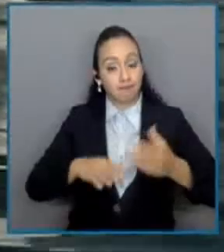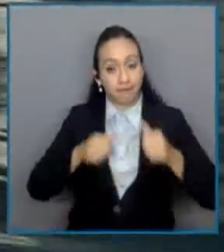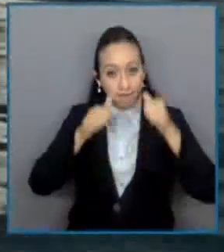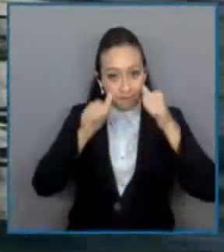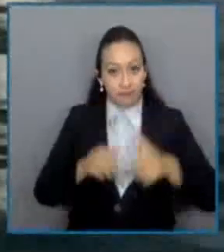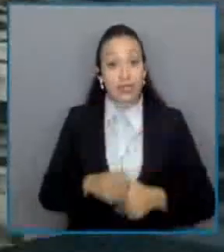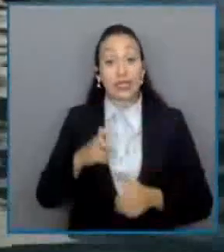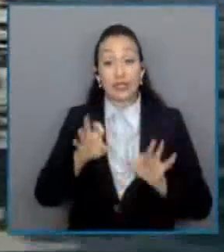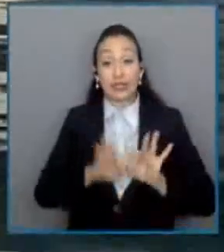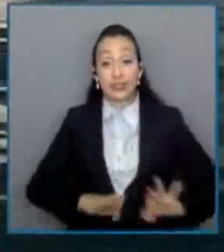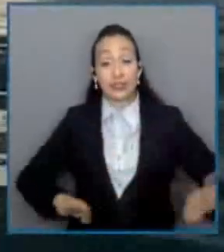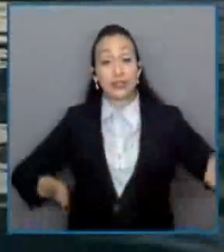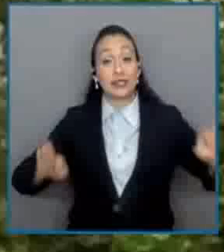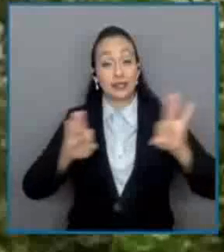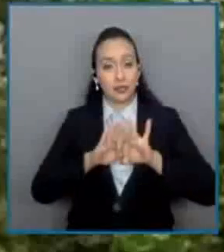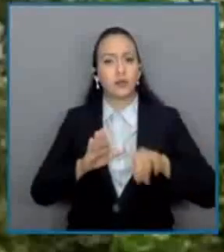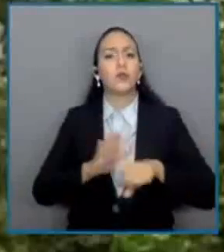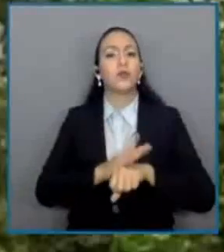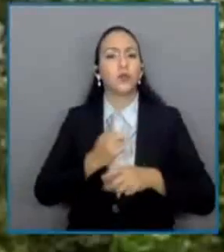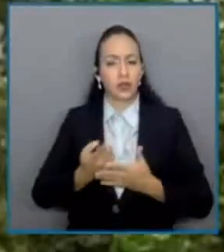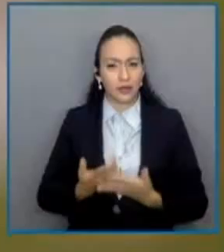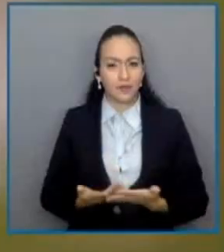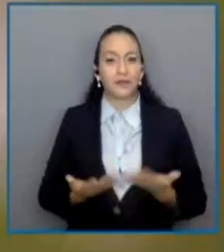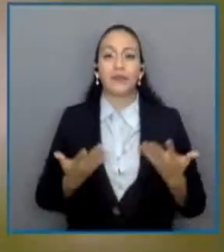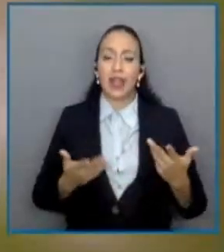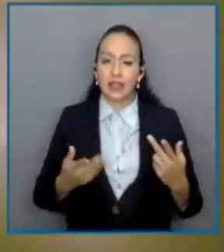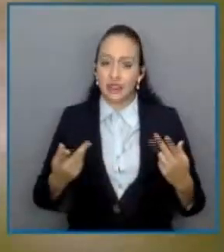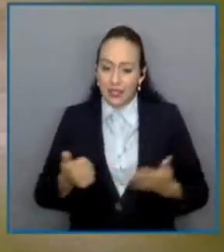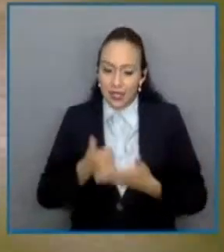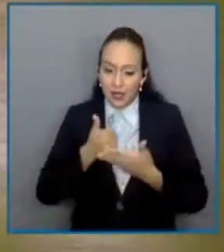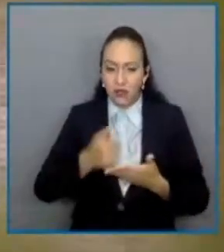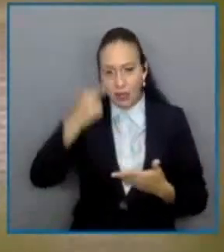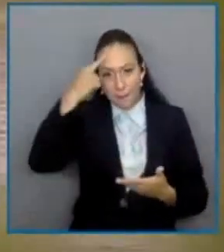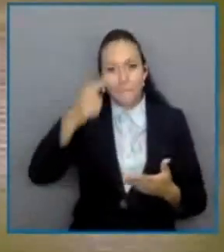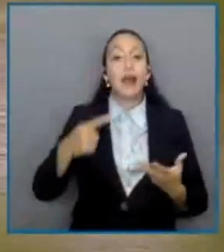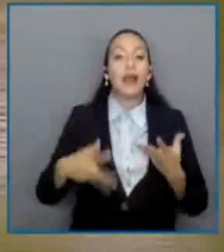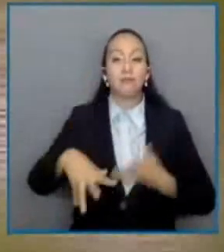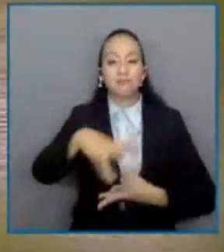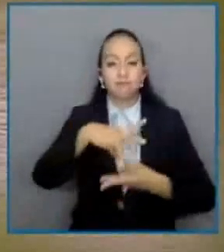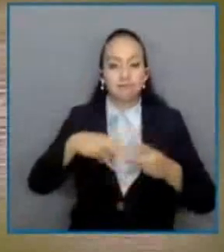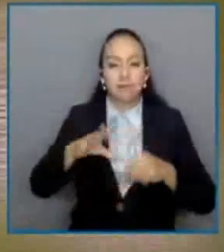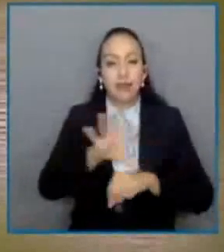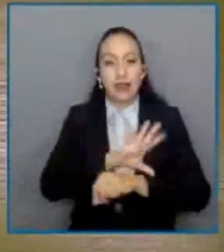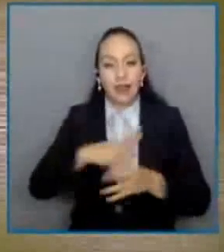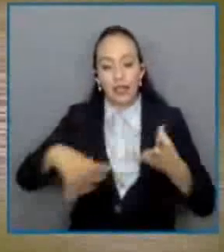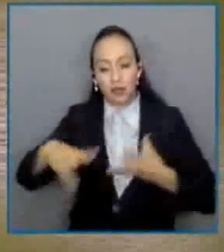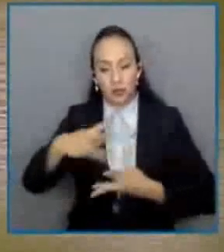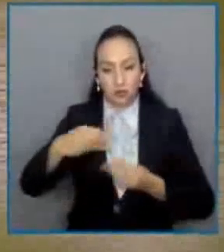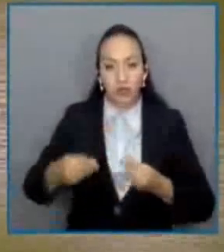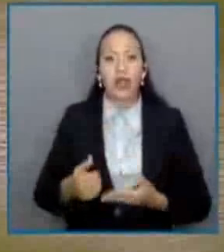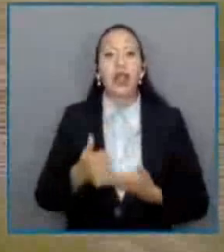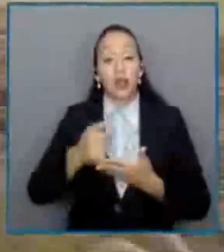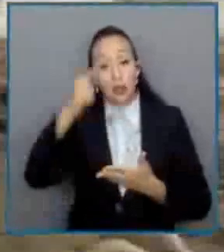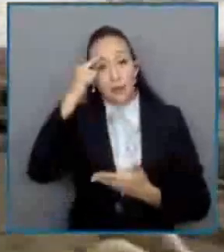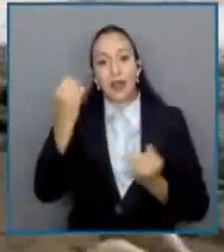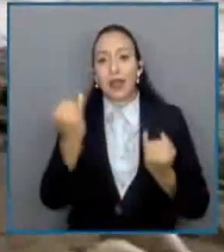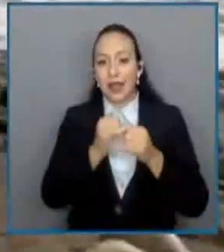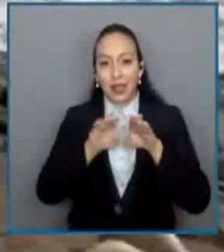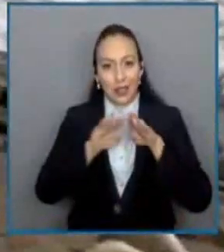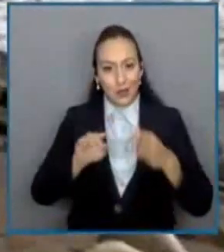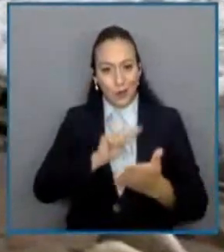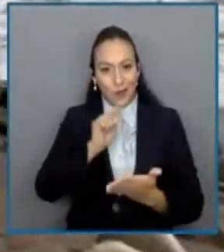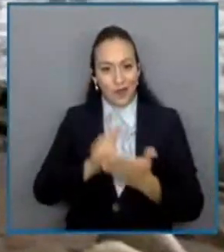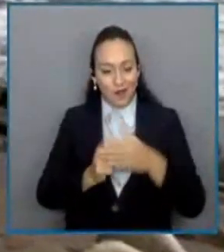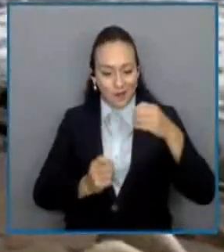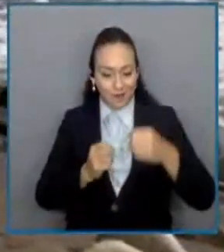importancia, ya que impulsan el desarrollo sostenible, fomentan la equidad y la justicia social, además de que promueven soluciones para